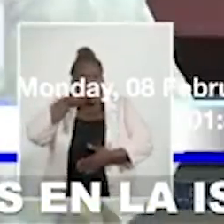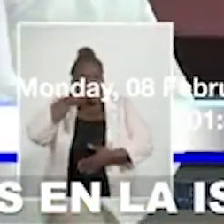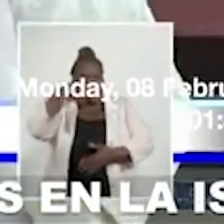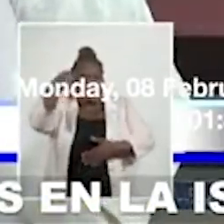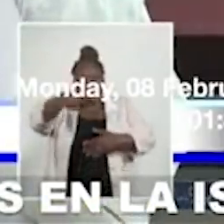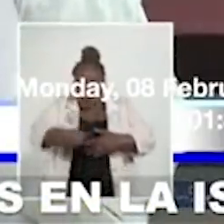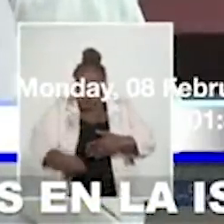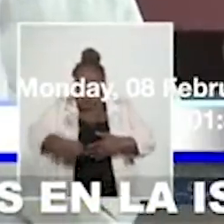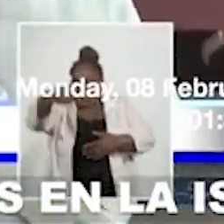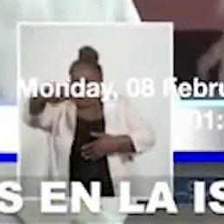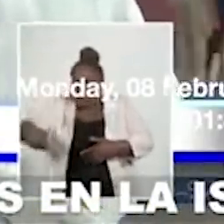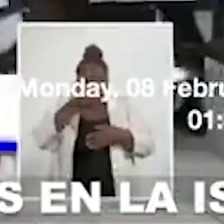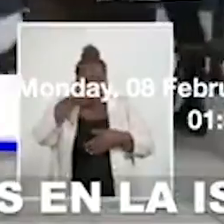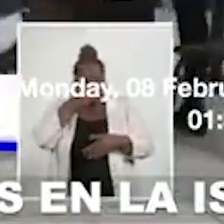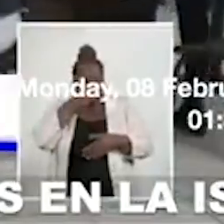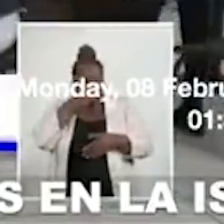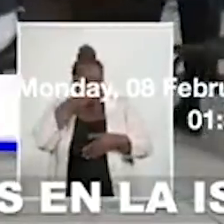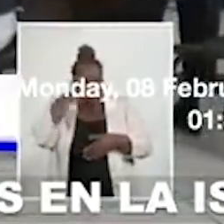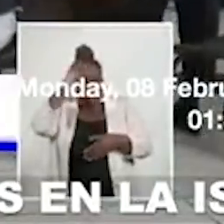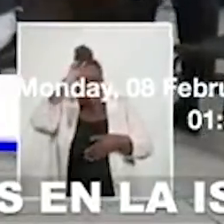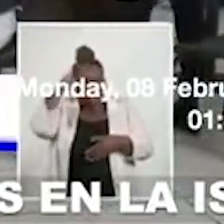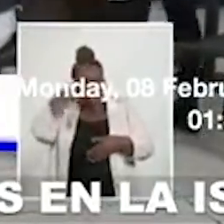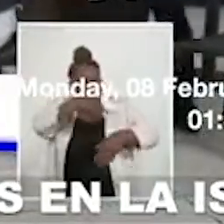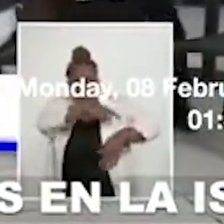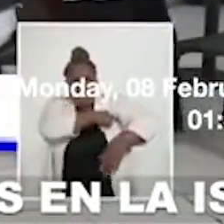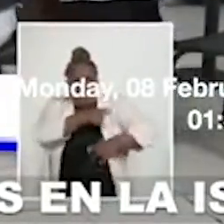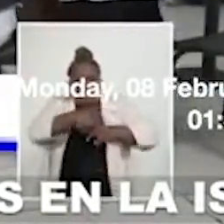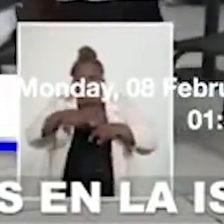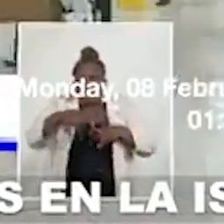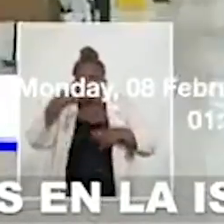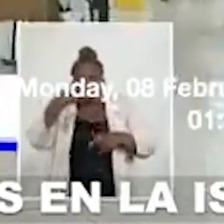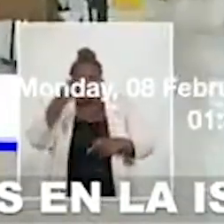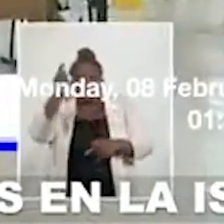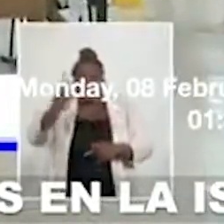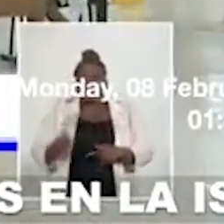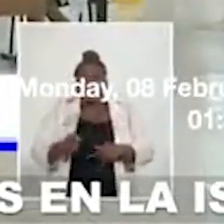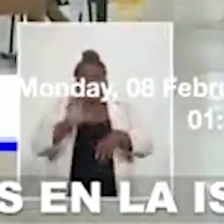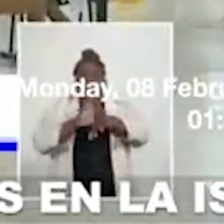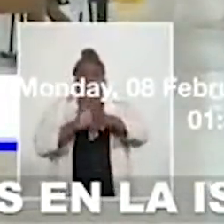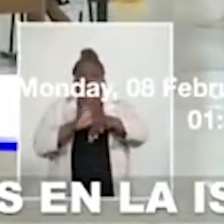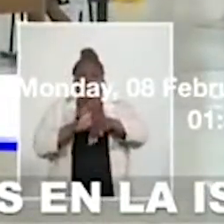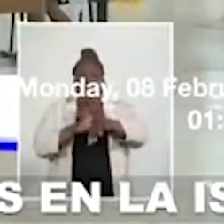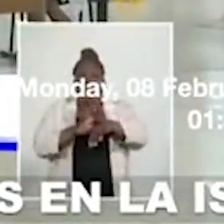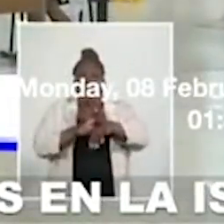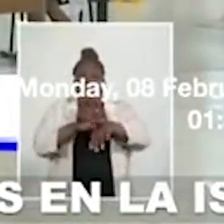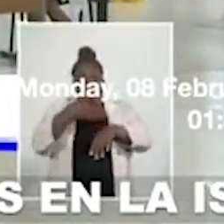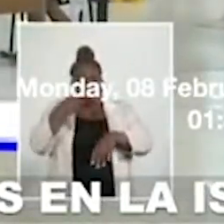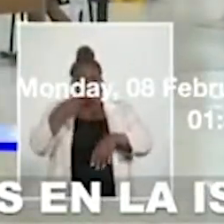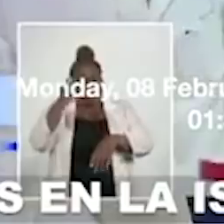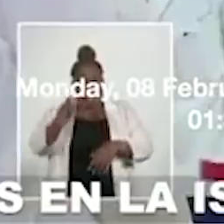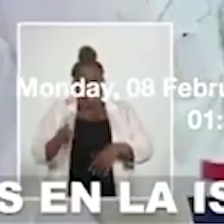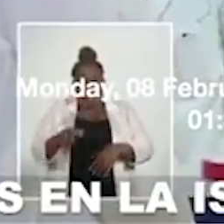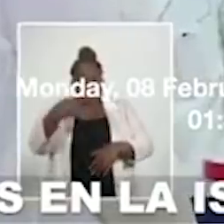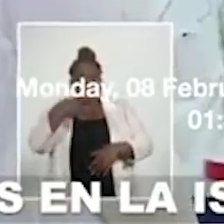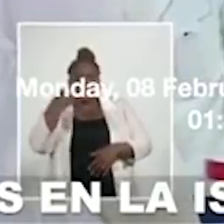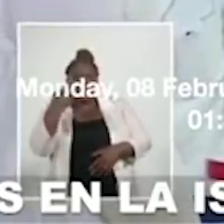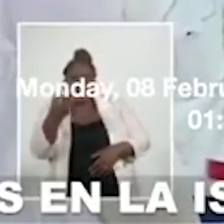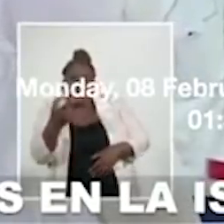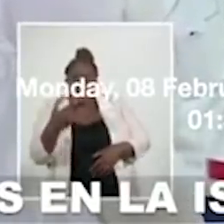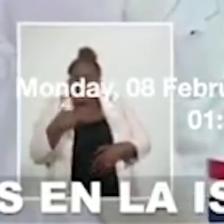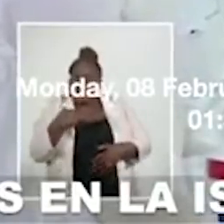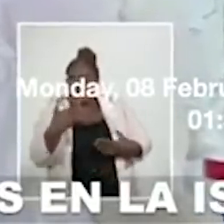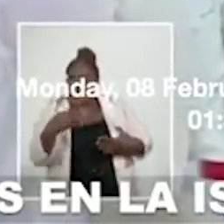que llame inmediatamente a su compañía aérea su compañía de servicios para que sepa lo que va a estar